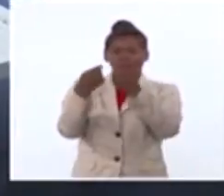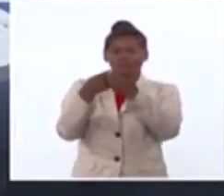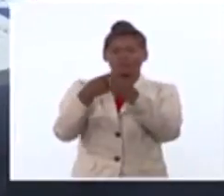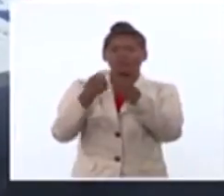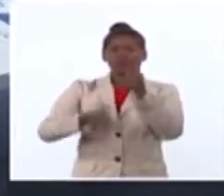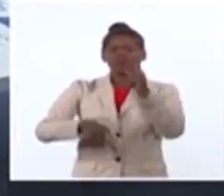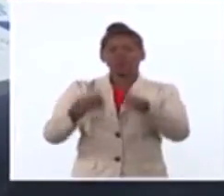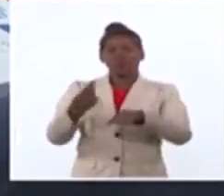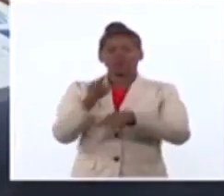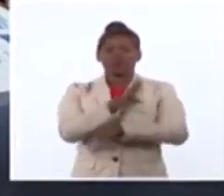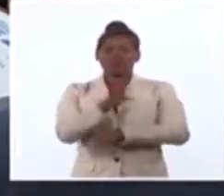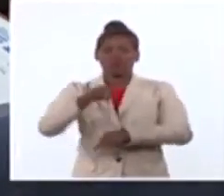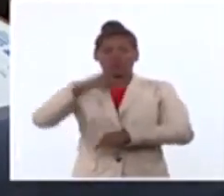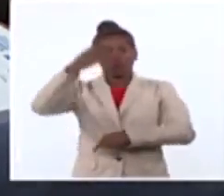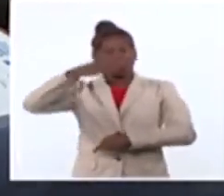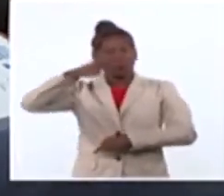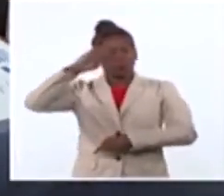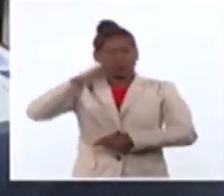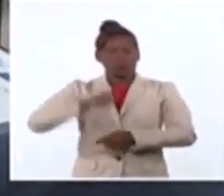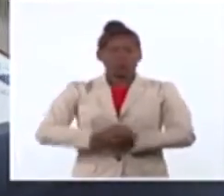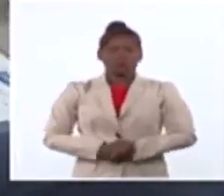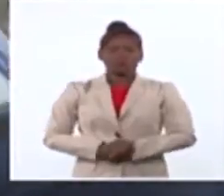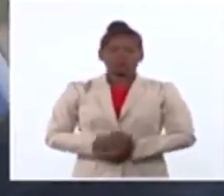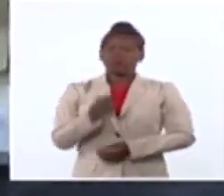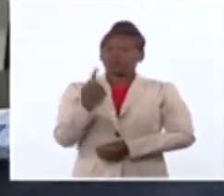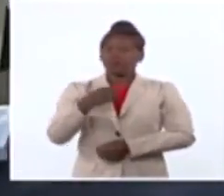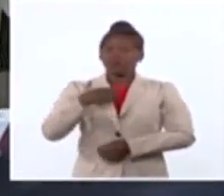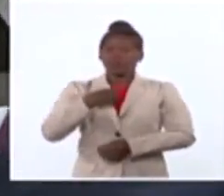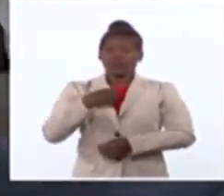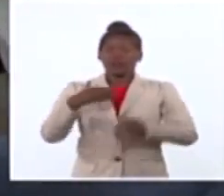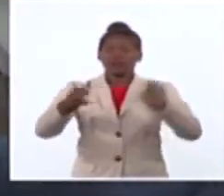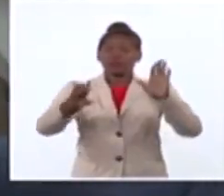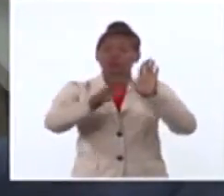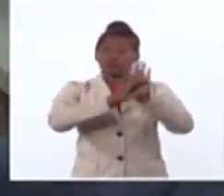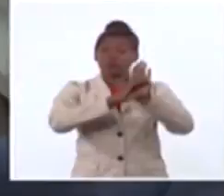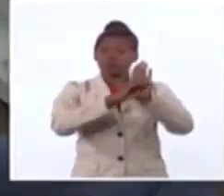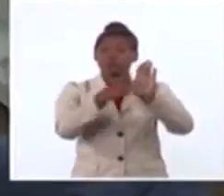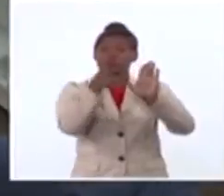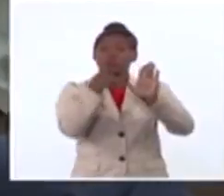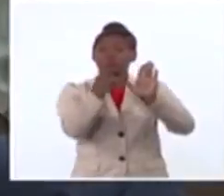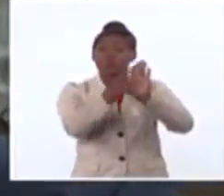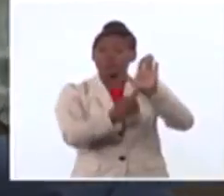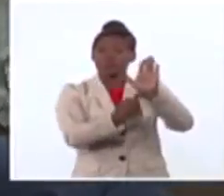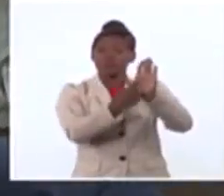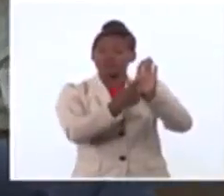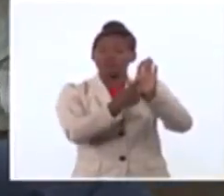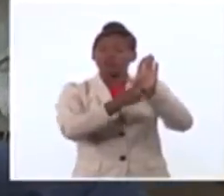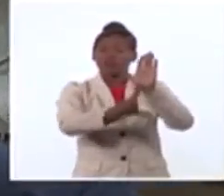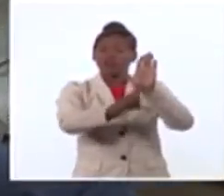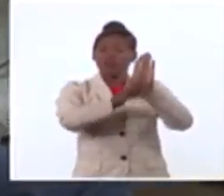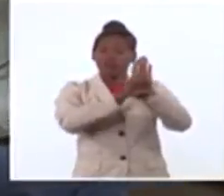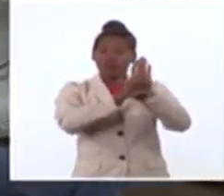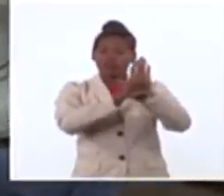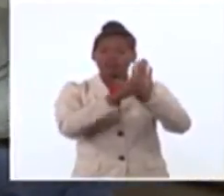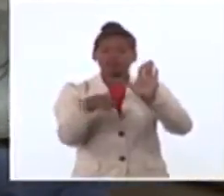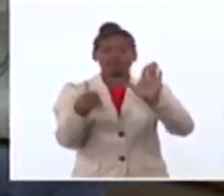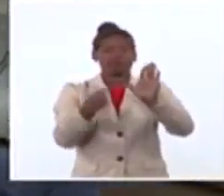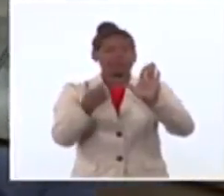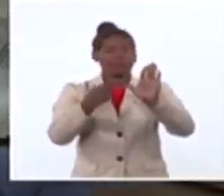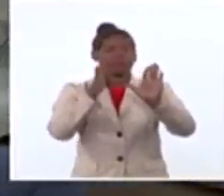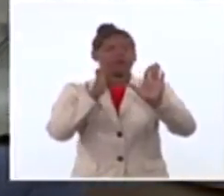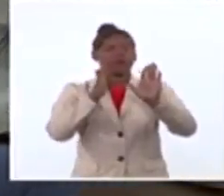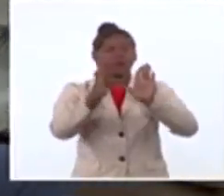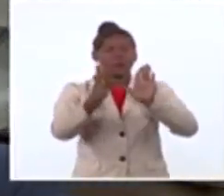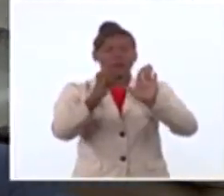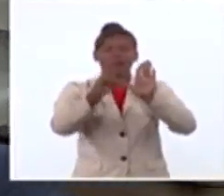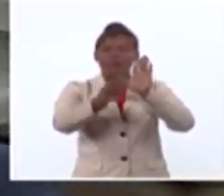con estricto apego a nuestra Constitución, a nuestras leyes, con el talante y el